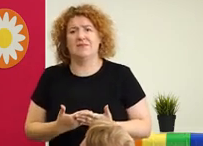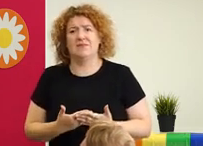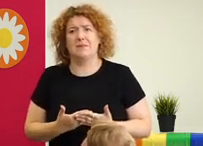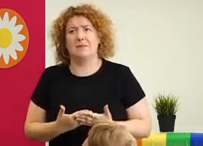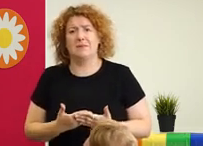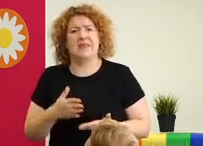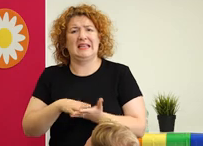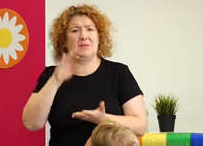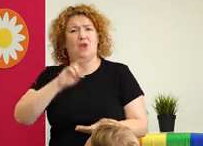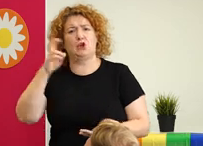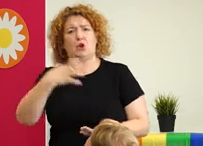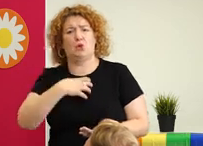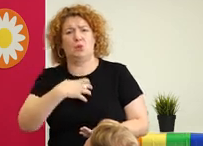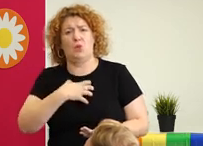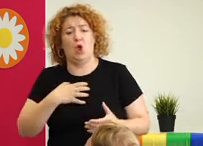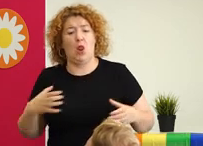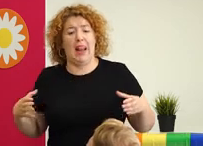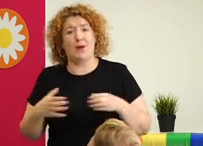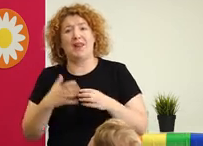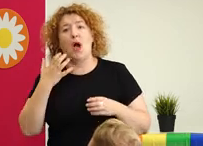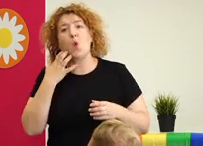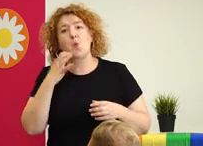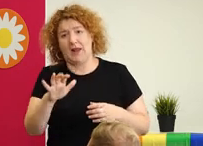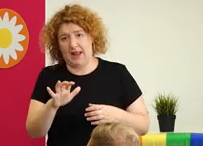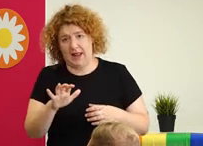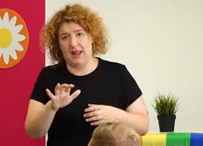otra interpretación. La comunidad queer,